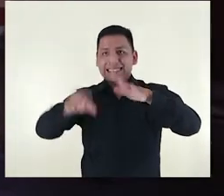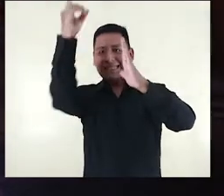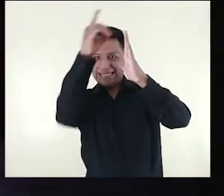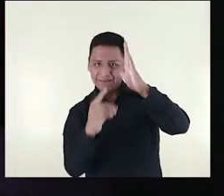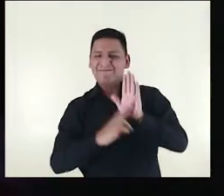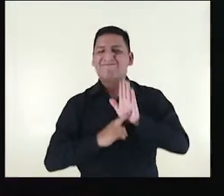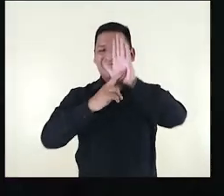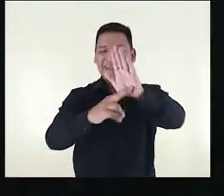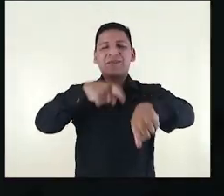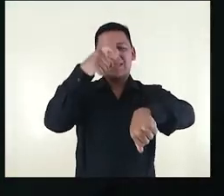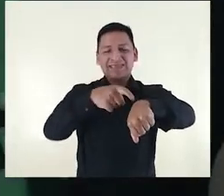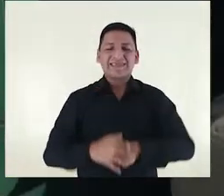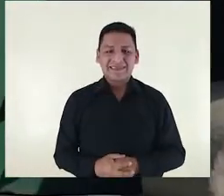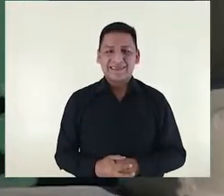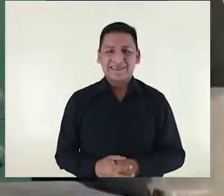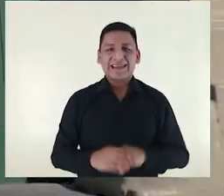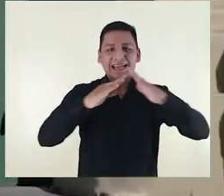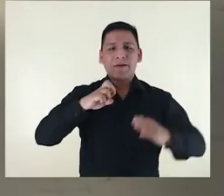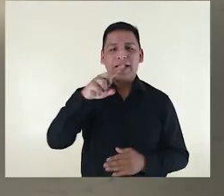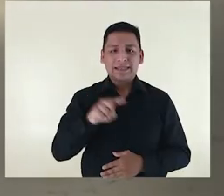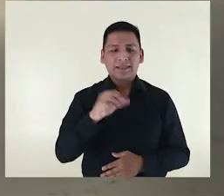la arquitectura y estilo representativo de una